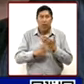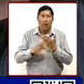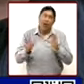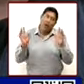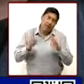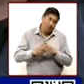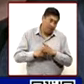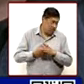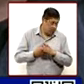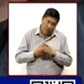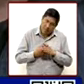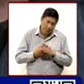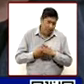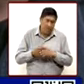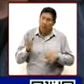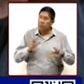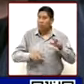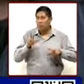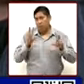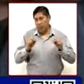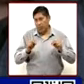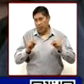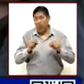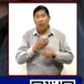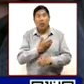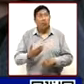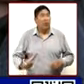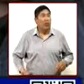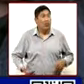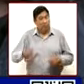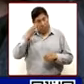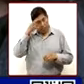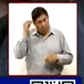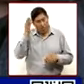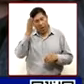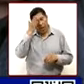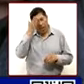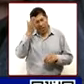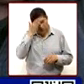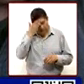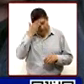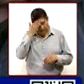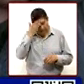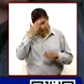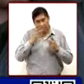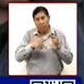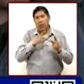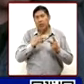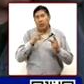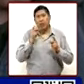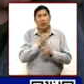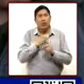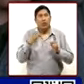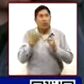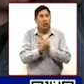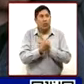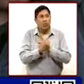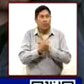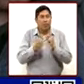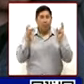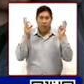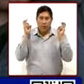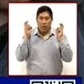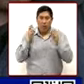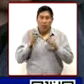empezar. Nosotros no queremos entrar en siguientes también. El presidente del Estado Provincial sabe perfectamente qué necesidad tenemos, en